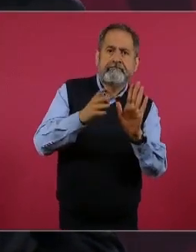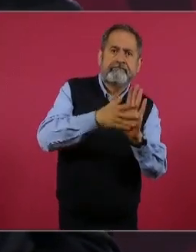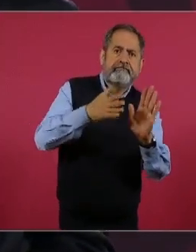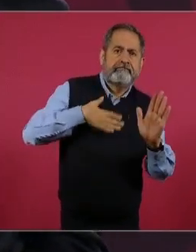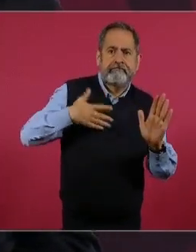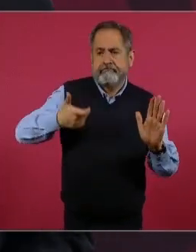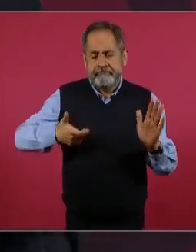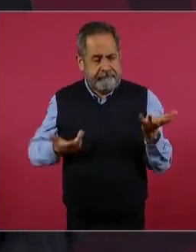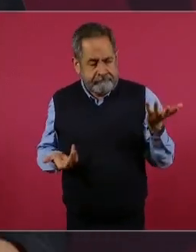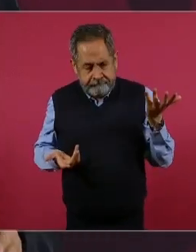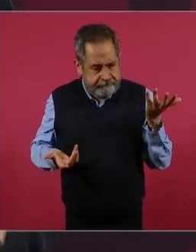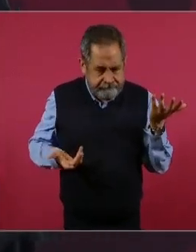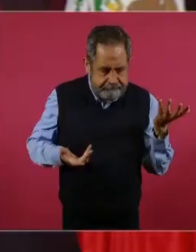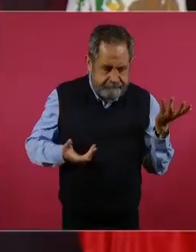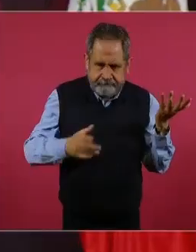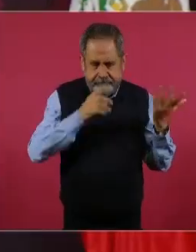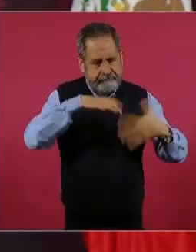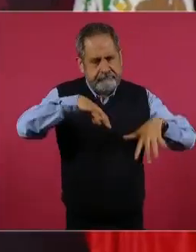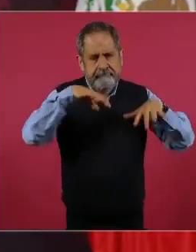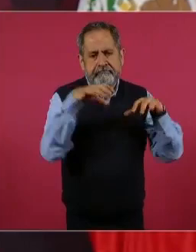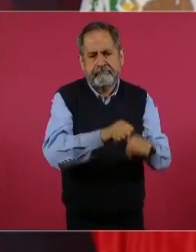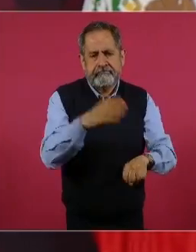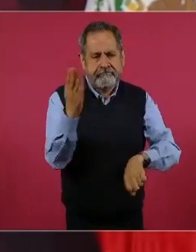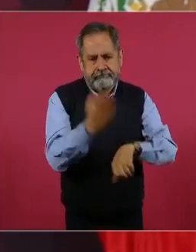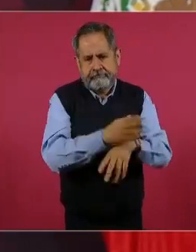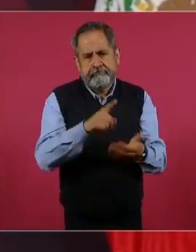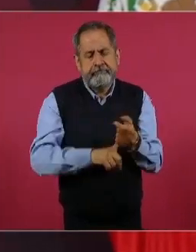probar su